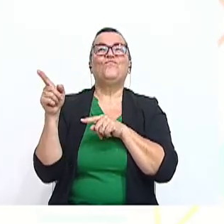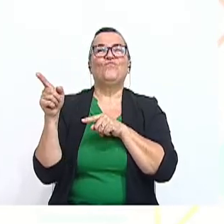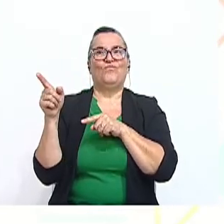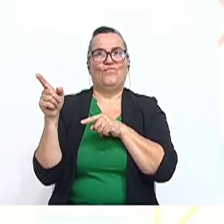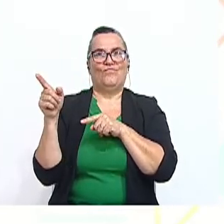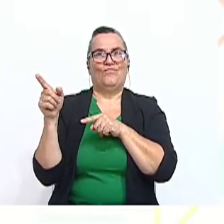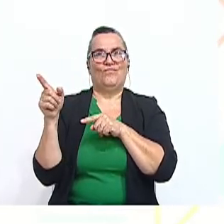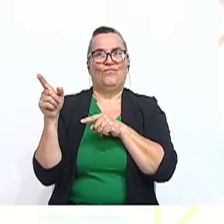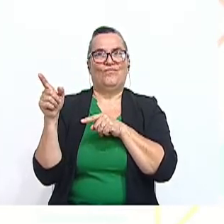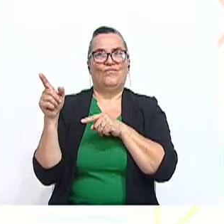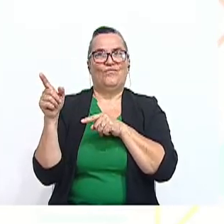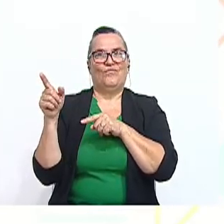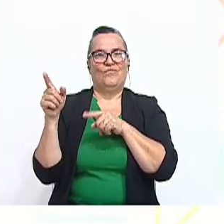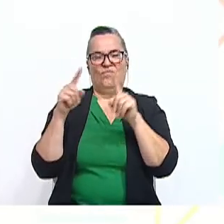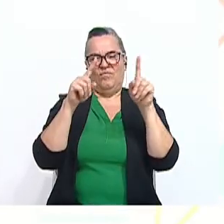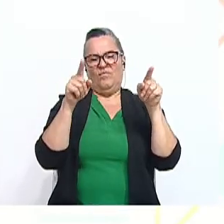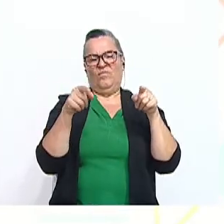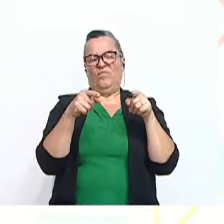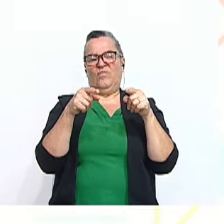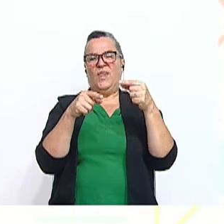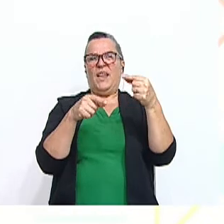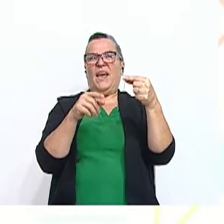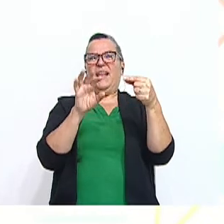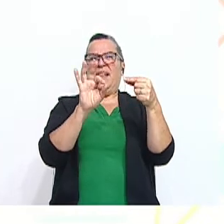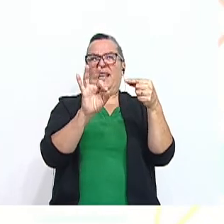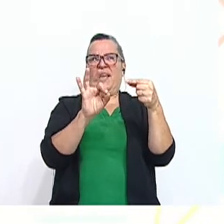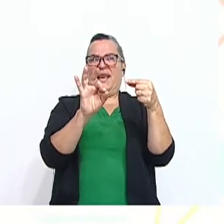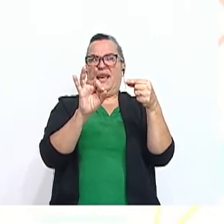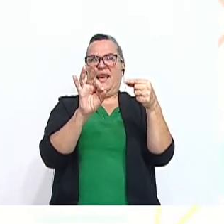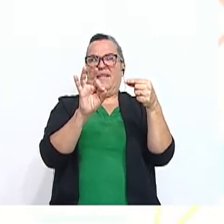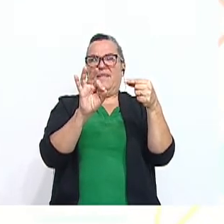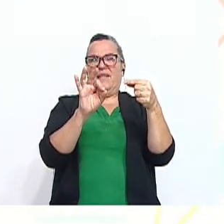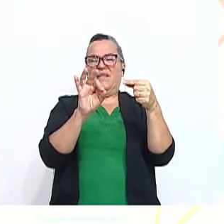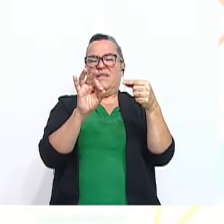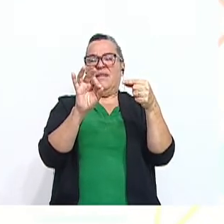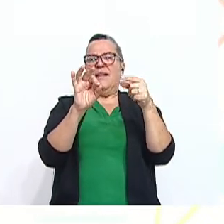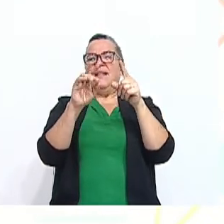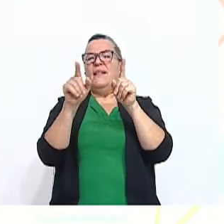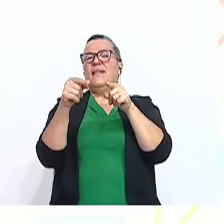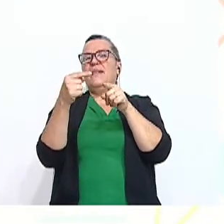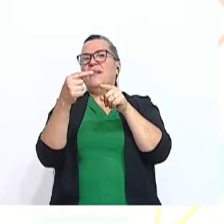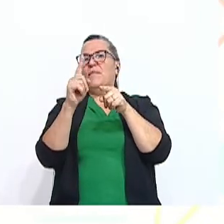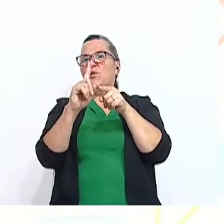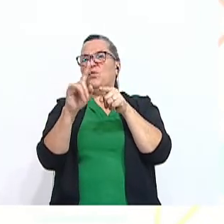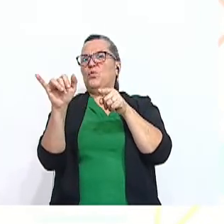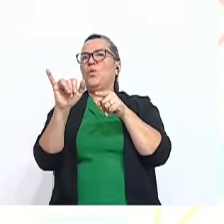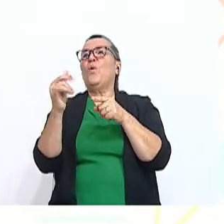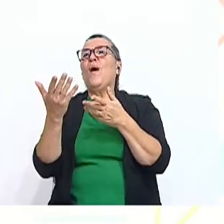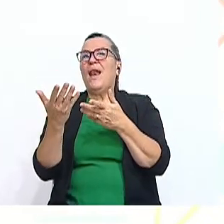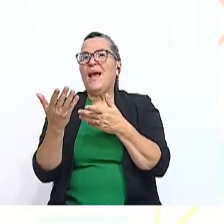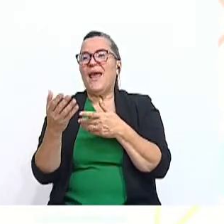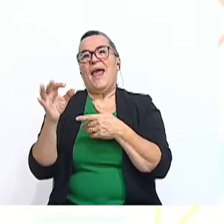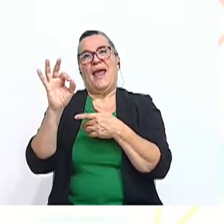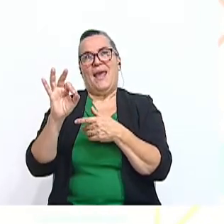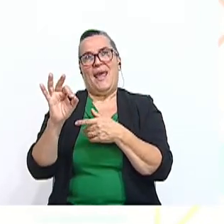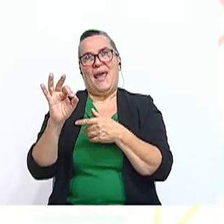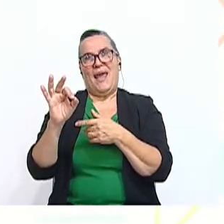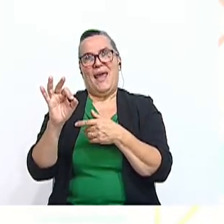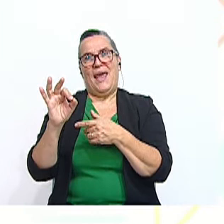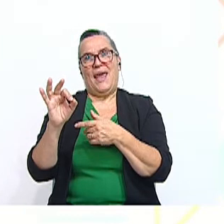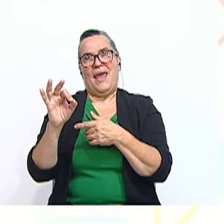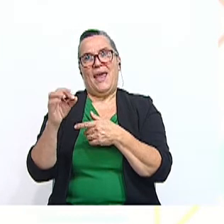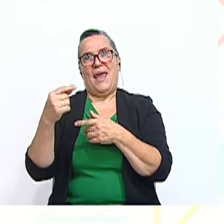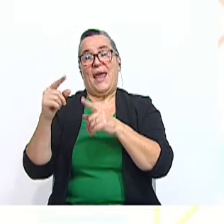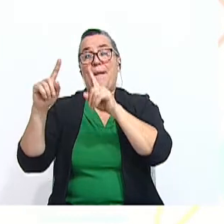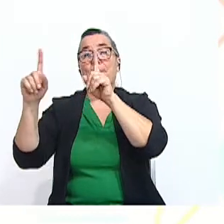definición de composición. ¿A qué es equivalente? A g de f de -1. Es decir, primero vamos a